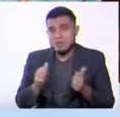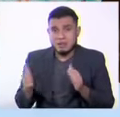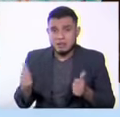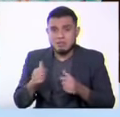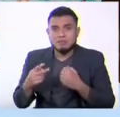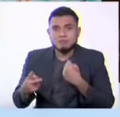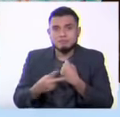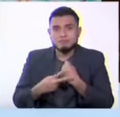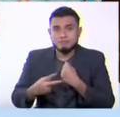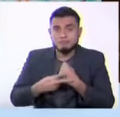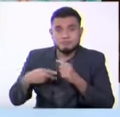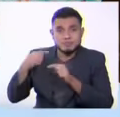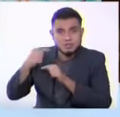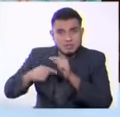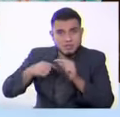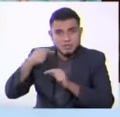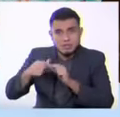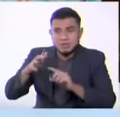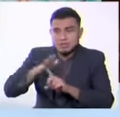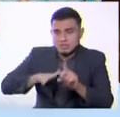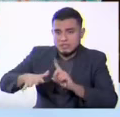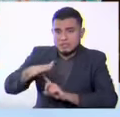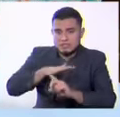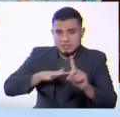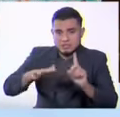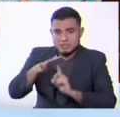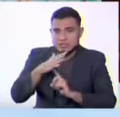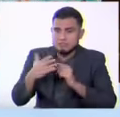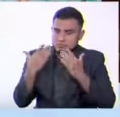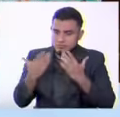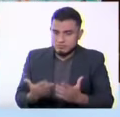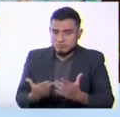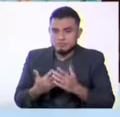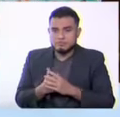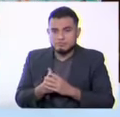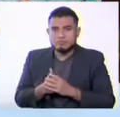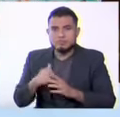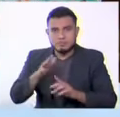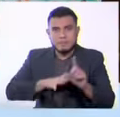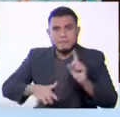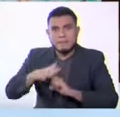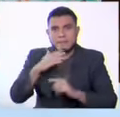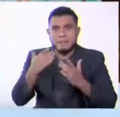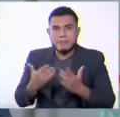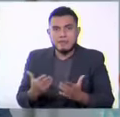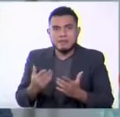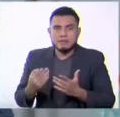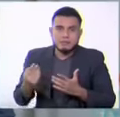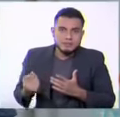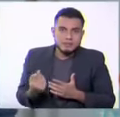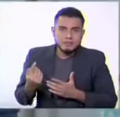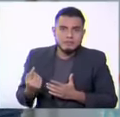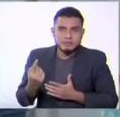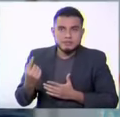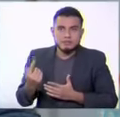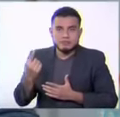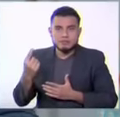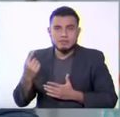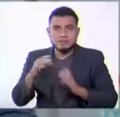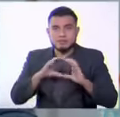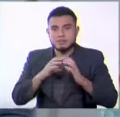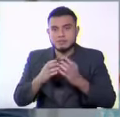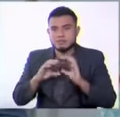genética en entornos favorables. Esto también favorece a la evolución de las especies.